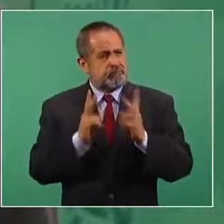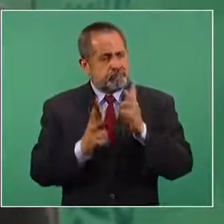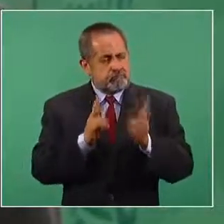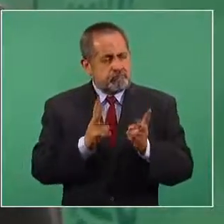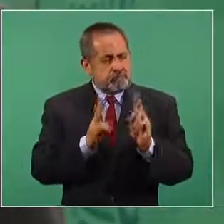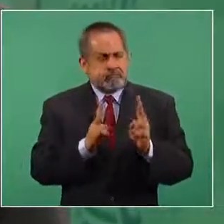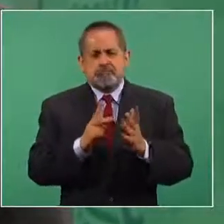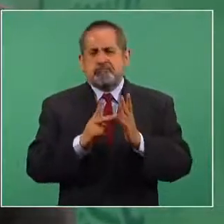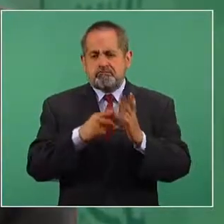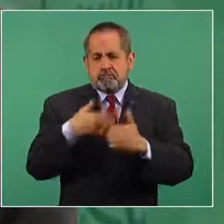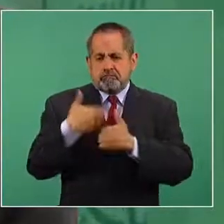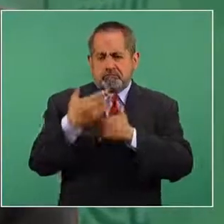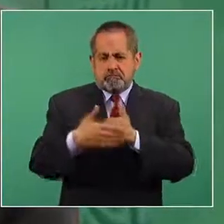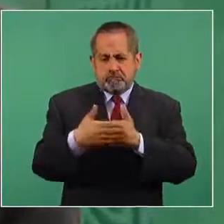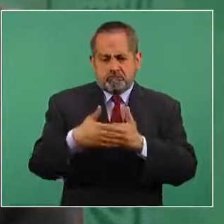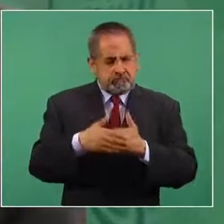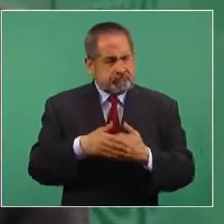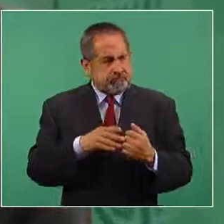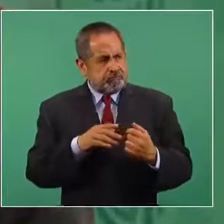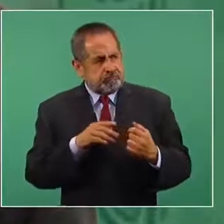reunirnos aún